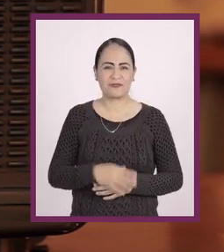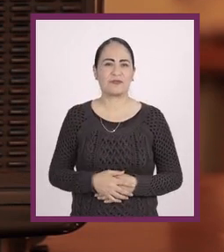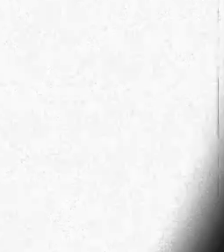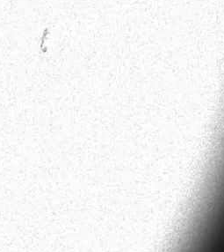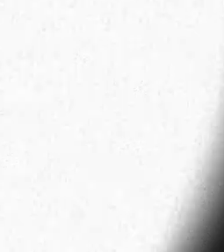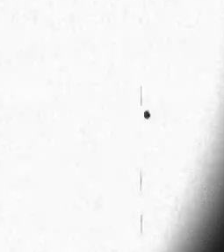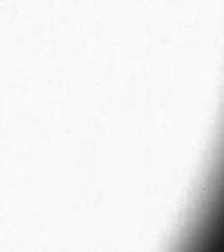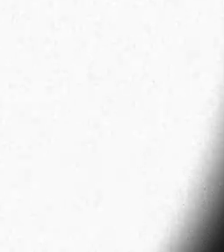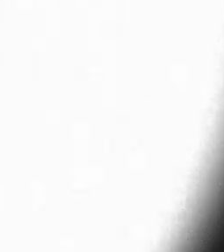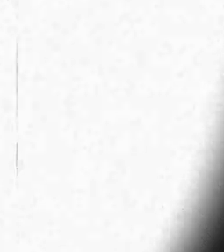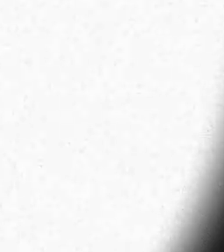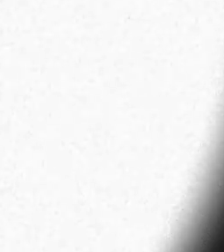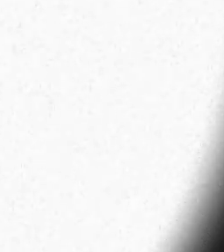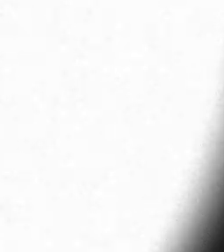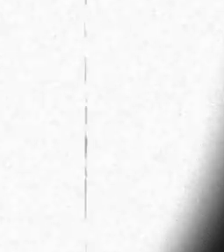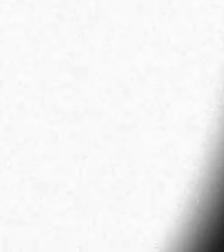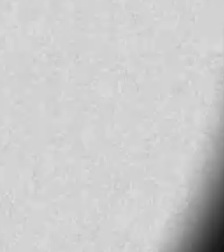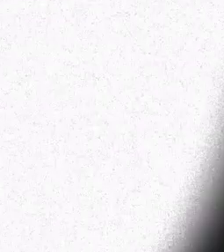mente fría